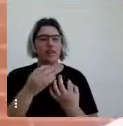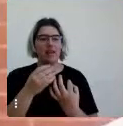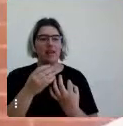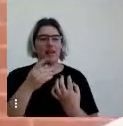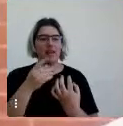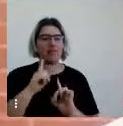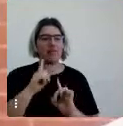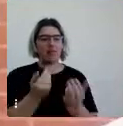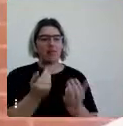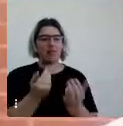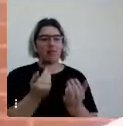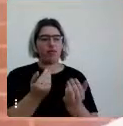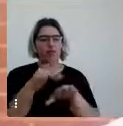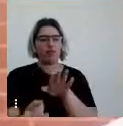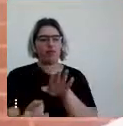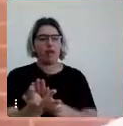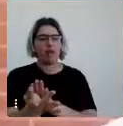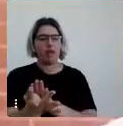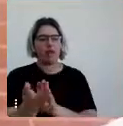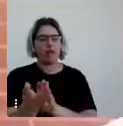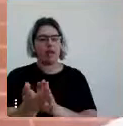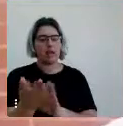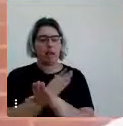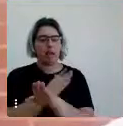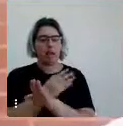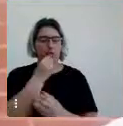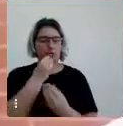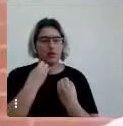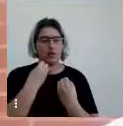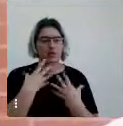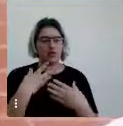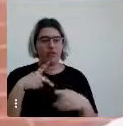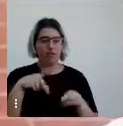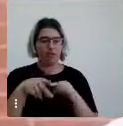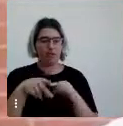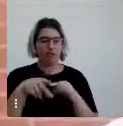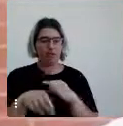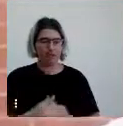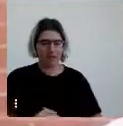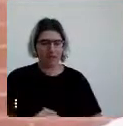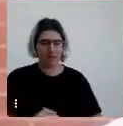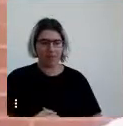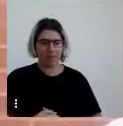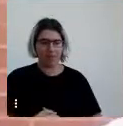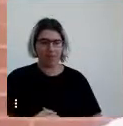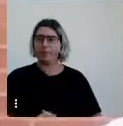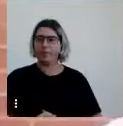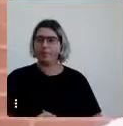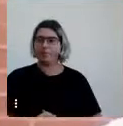futuras patologías. Entonces voy a compartiros la pantalla